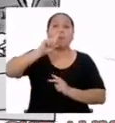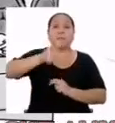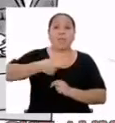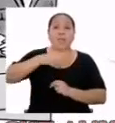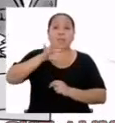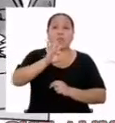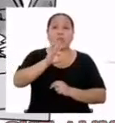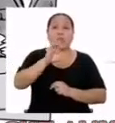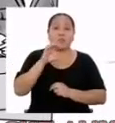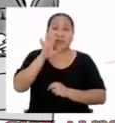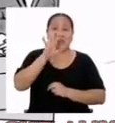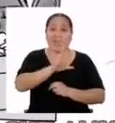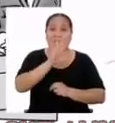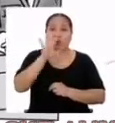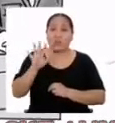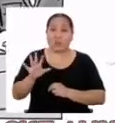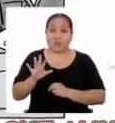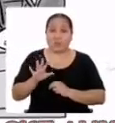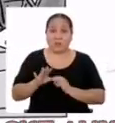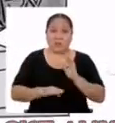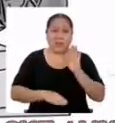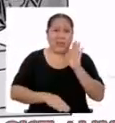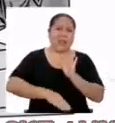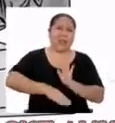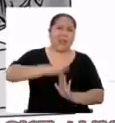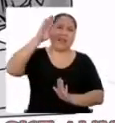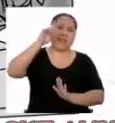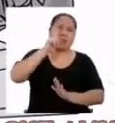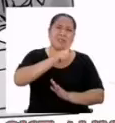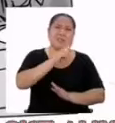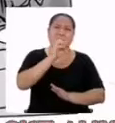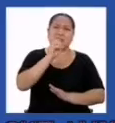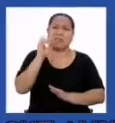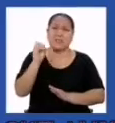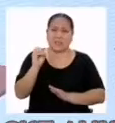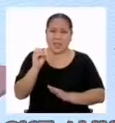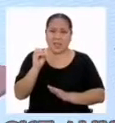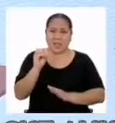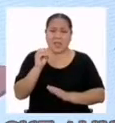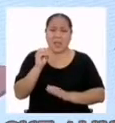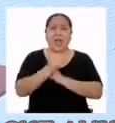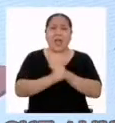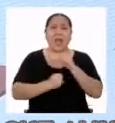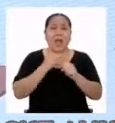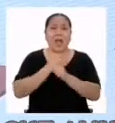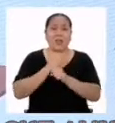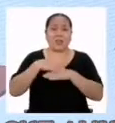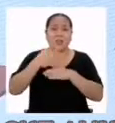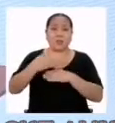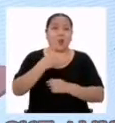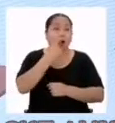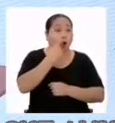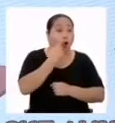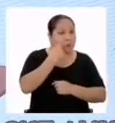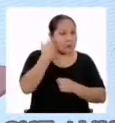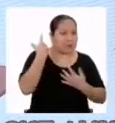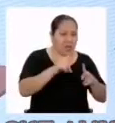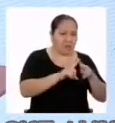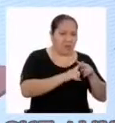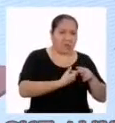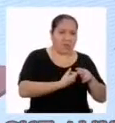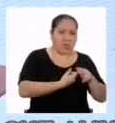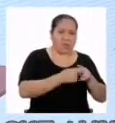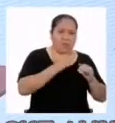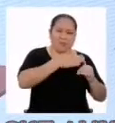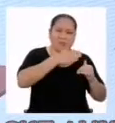1955, más de 100 años después que los hombres. ¿Tanto tiempo sin votar, profesora? ¿Por